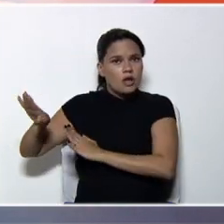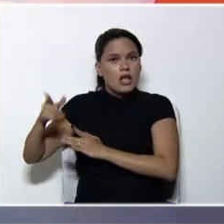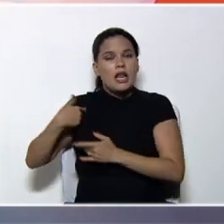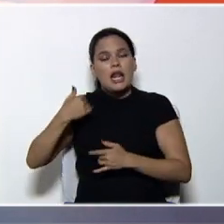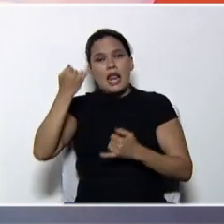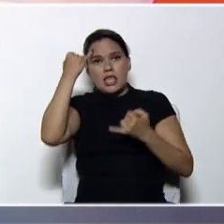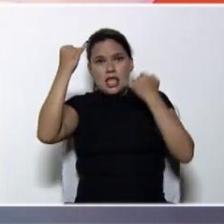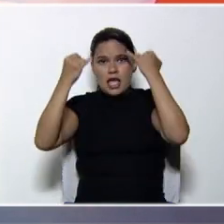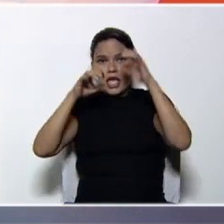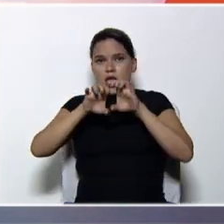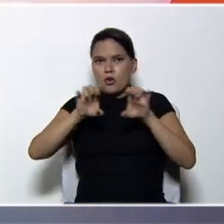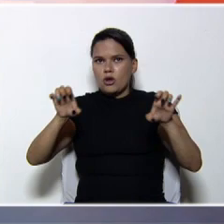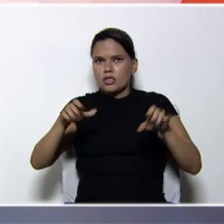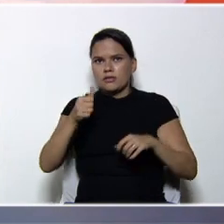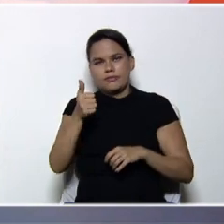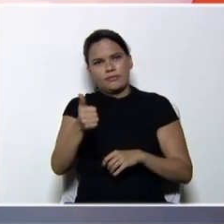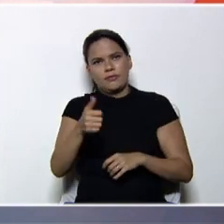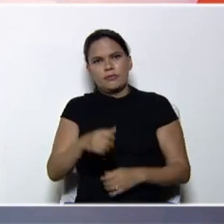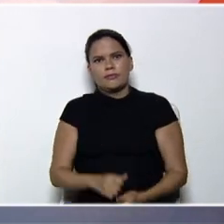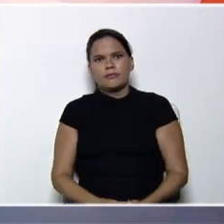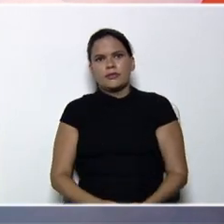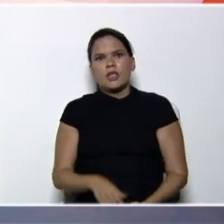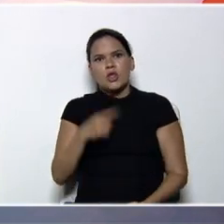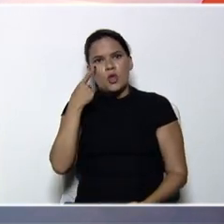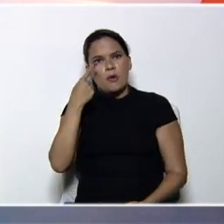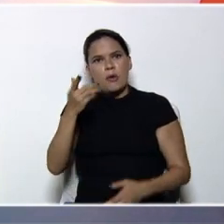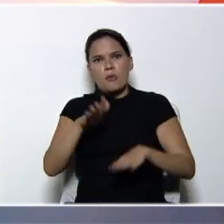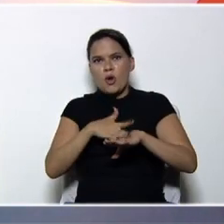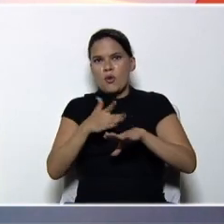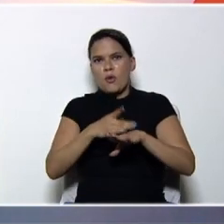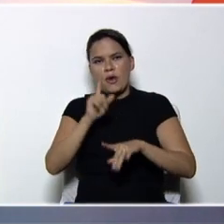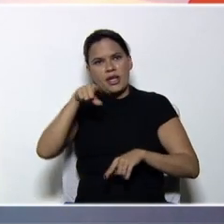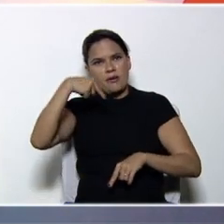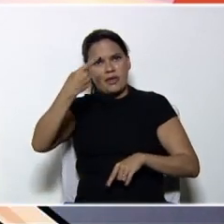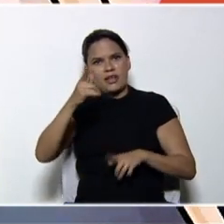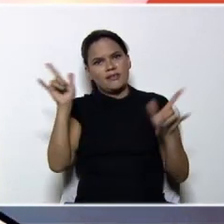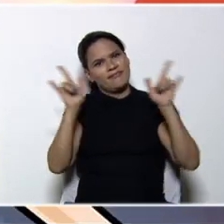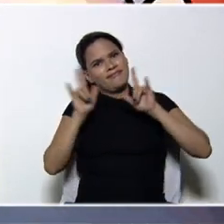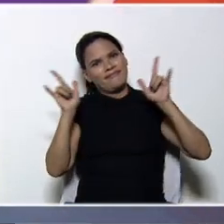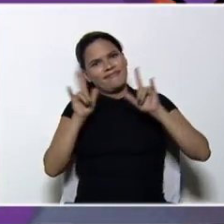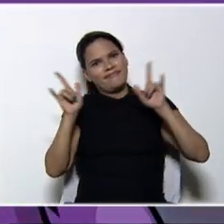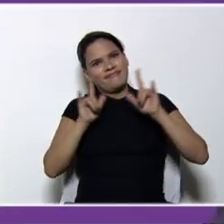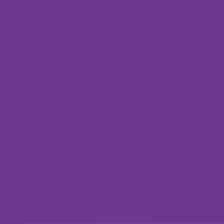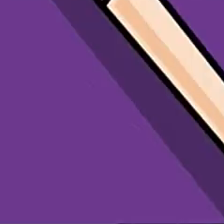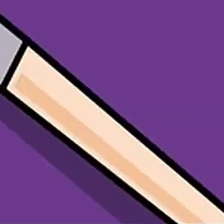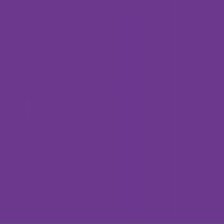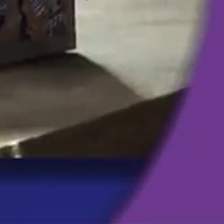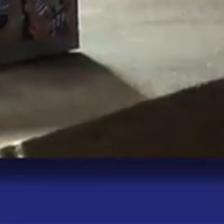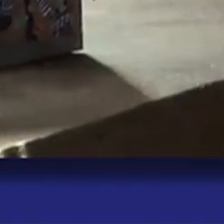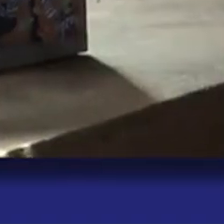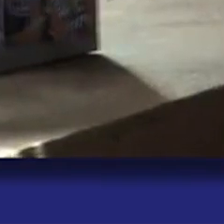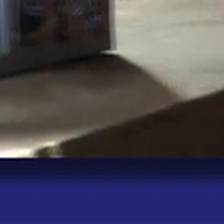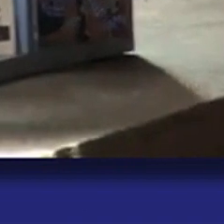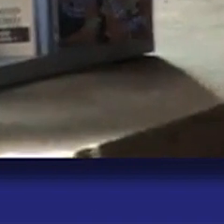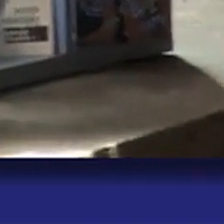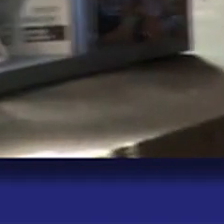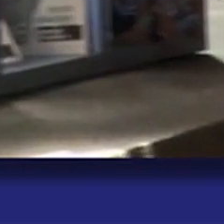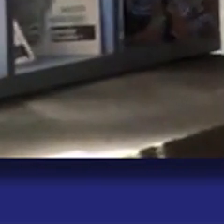educación de calidad. Para mí es un placer, nos vemos el jueves que viene. Chao, muchachos.